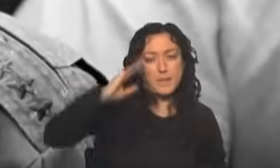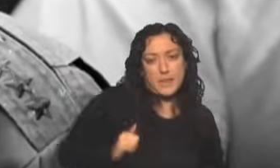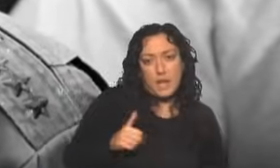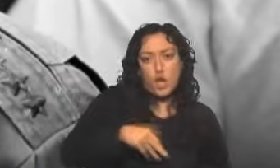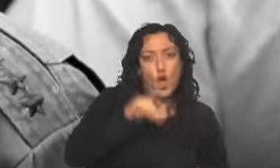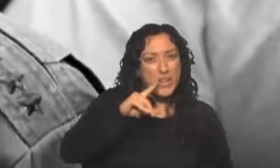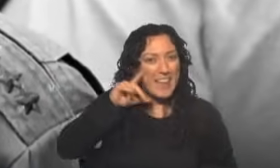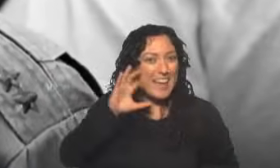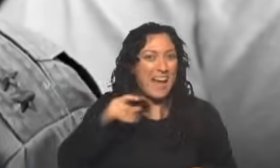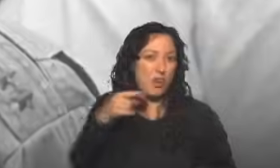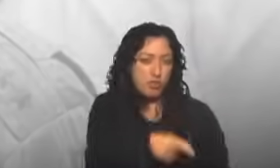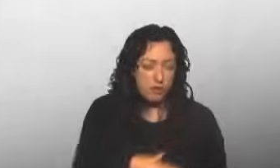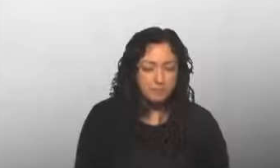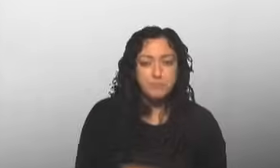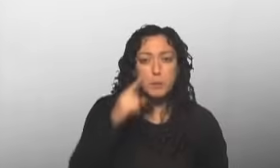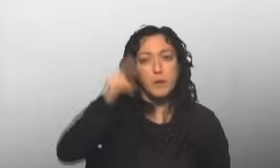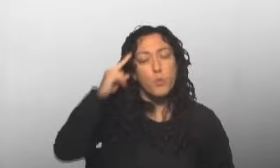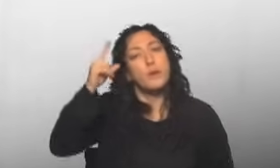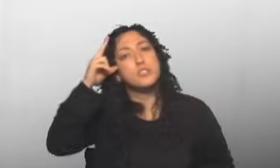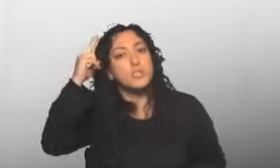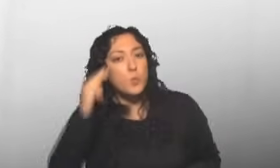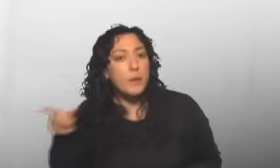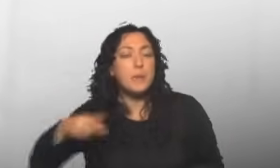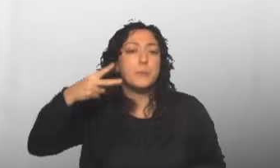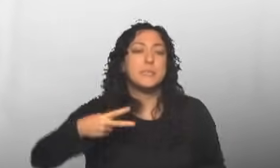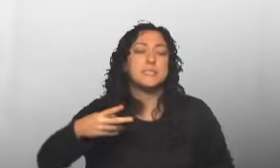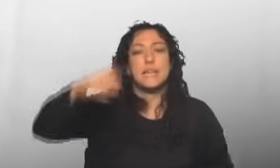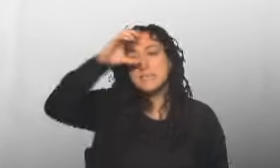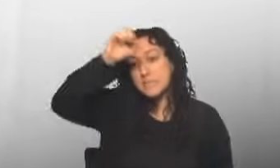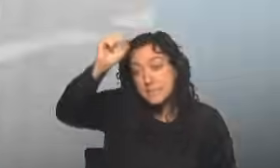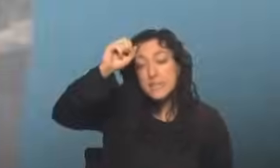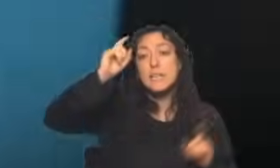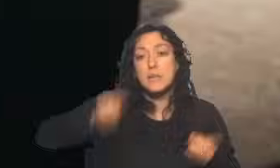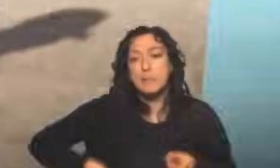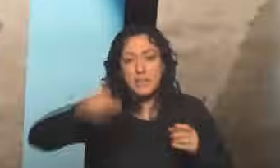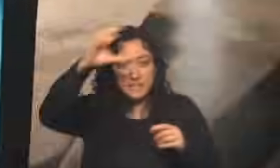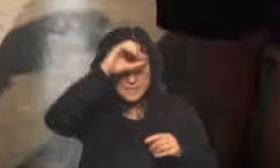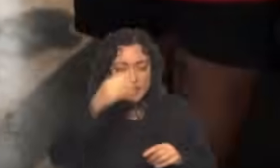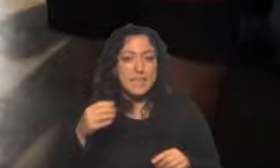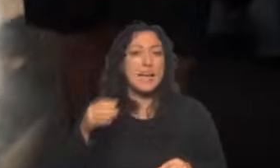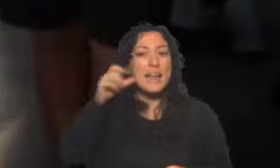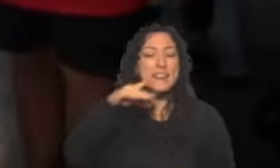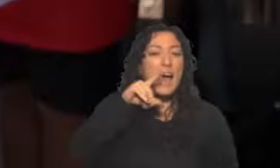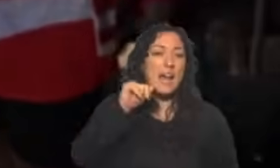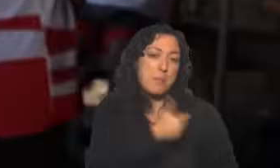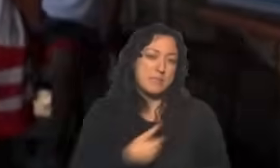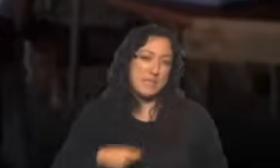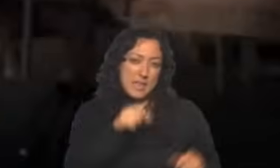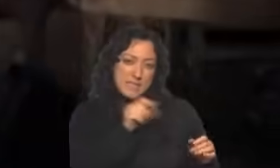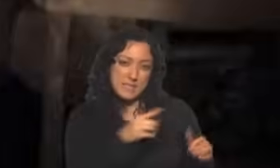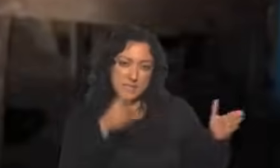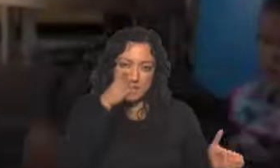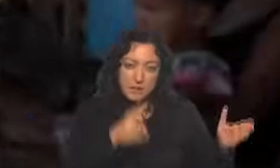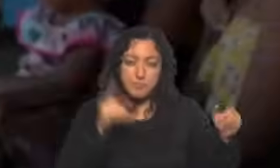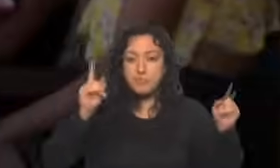Noriega. En 1989, Mulino fue vicecanciller y canciller del gobierno de Guillermo Endara, aunque obtuvo mayor notoriedad como